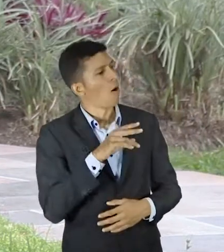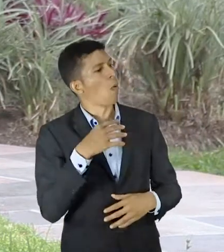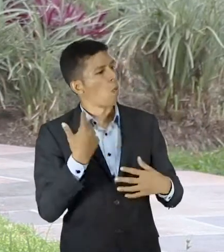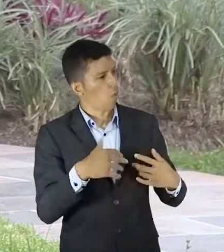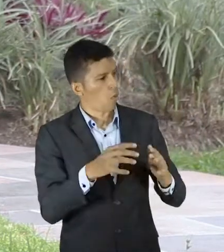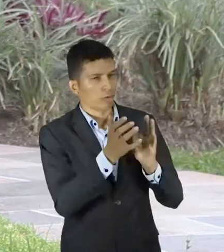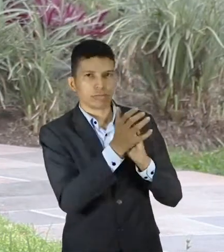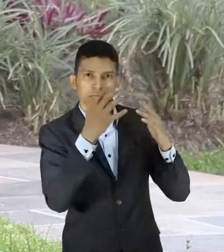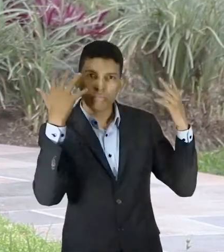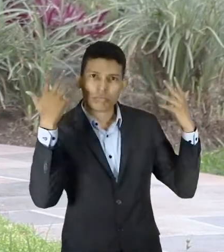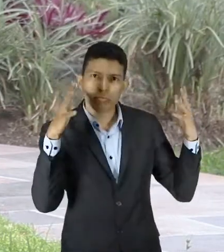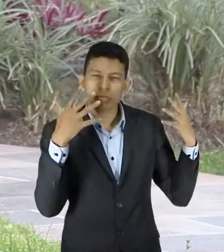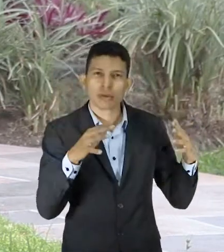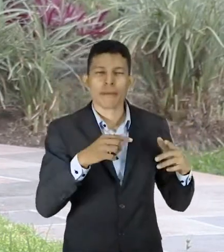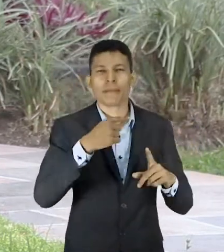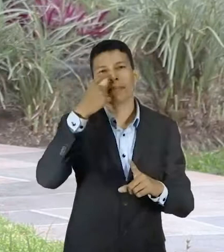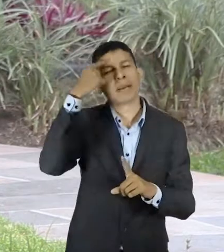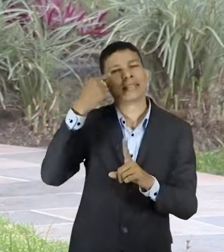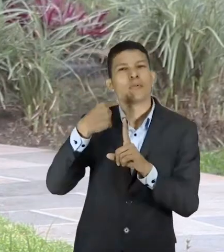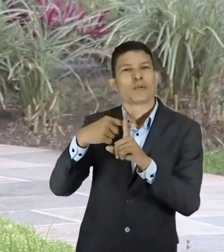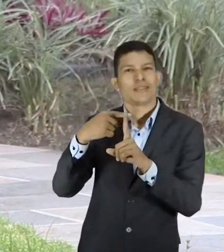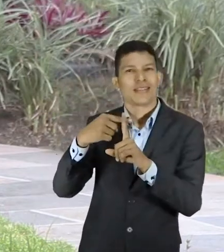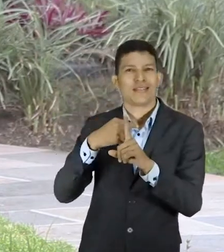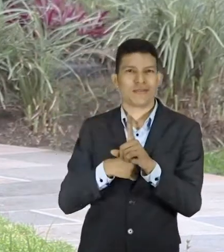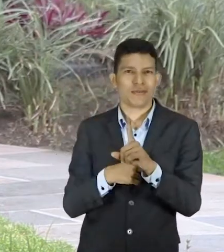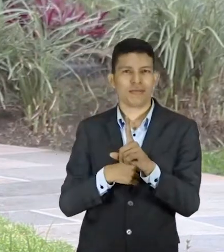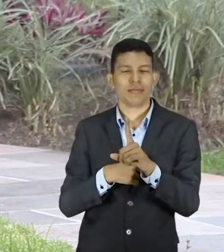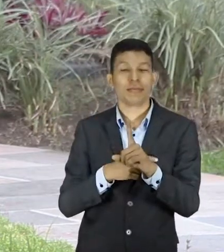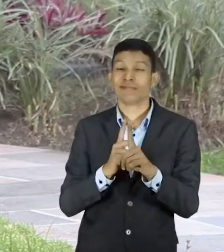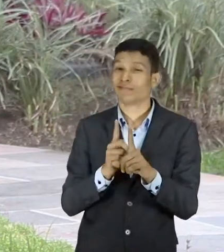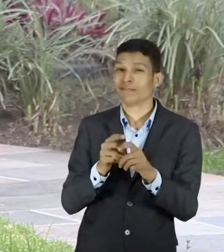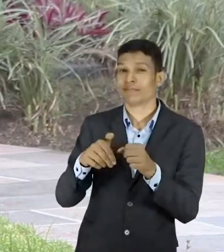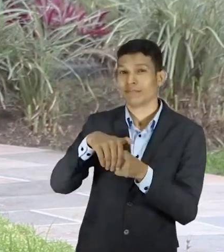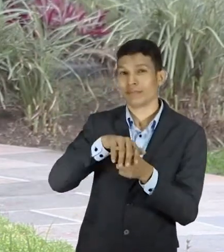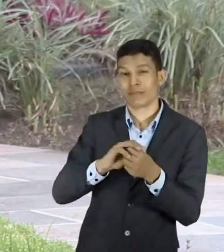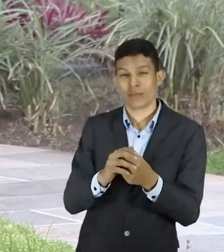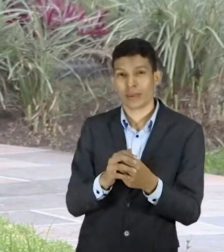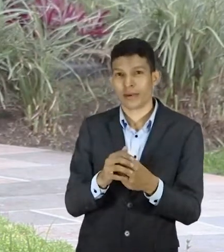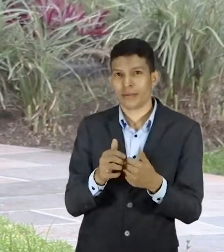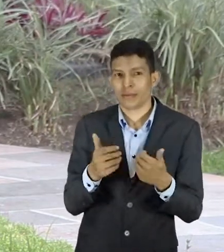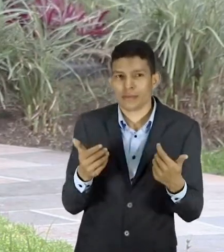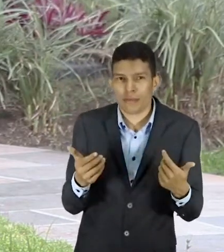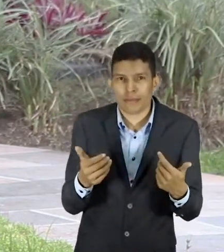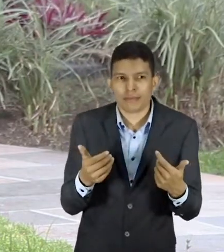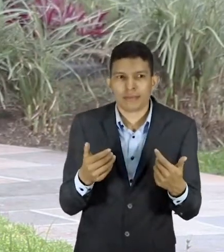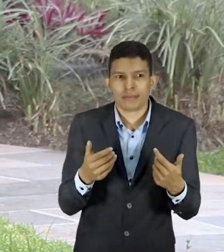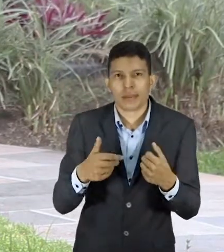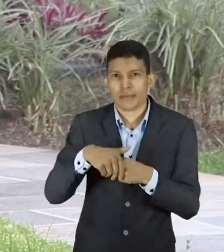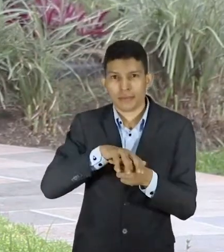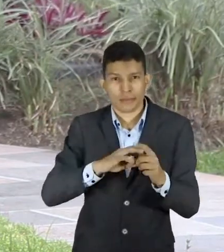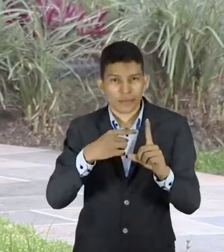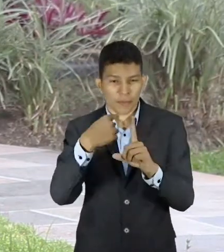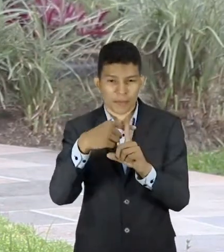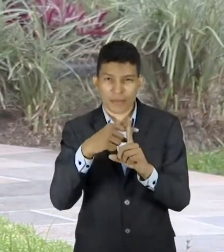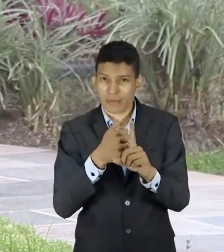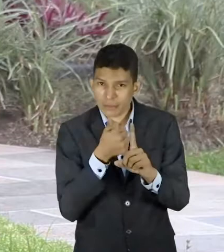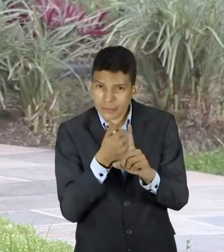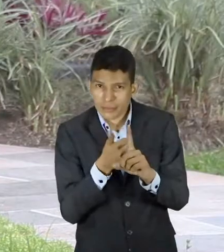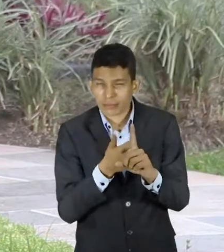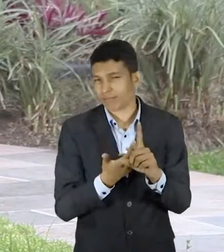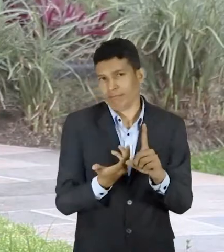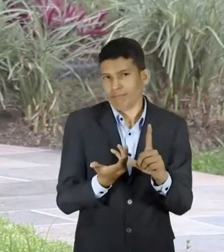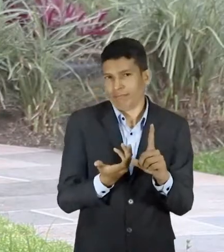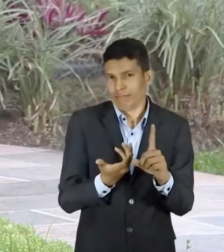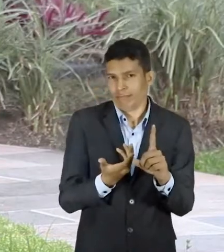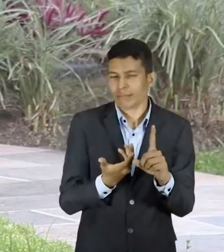siempre pensando positivamente. O sea, estás en una situación que no es supuestamente positiva, no